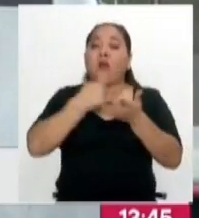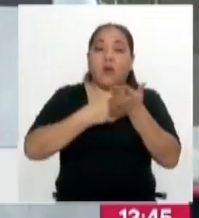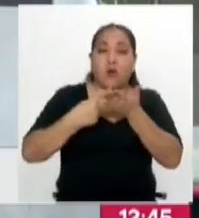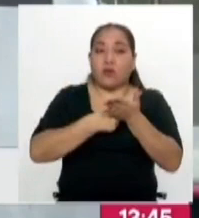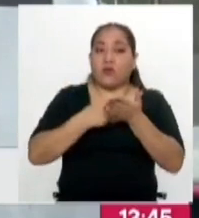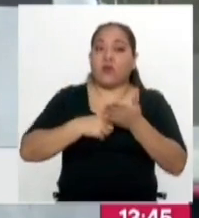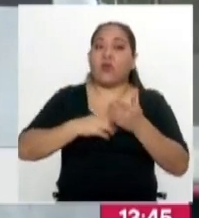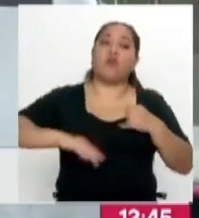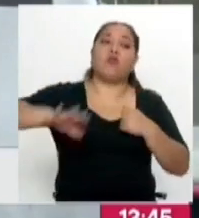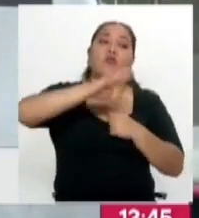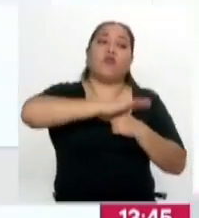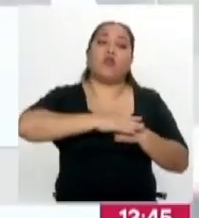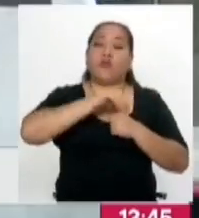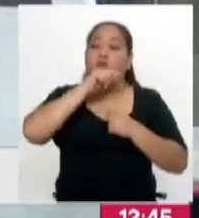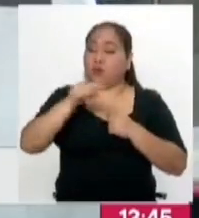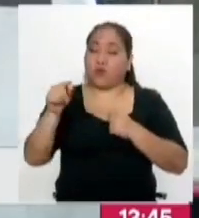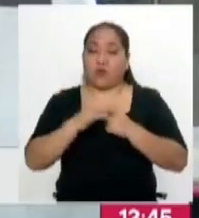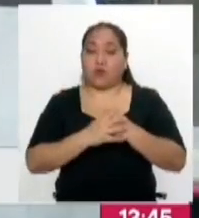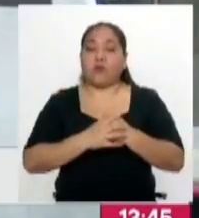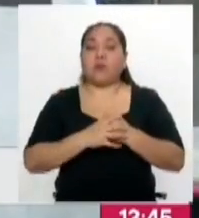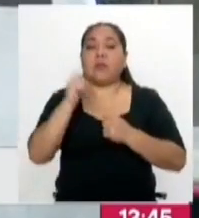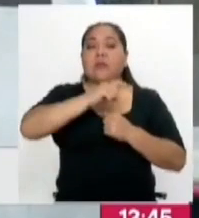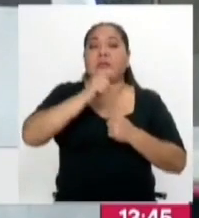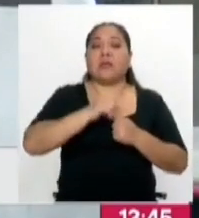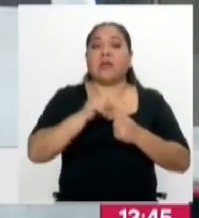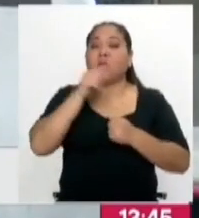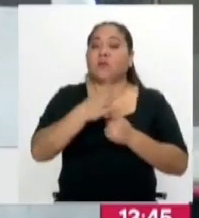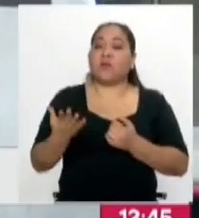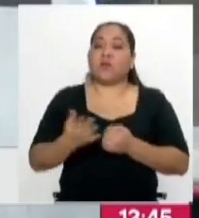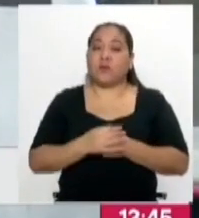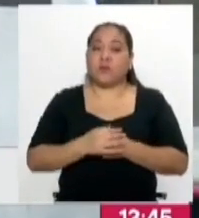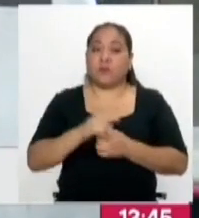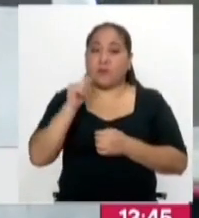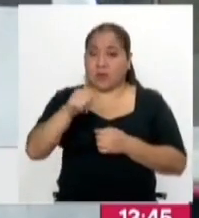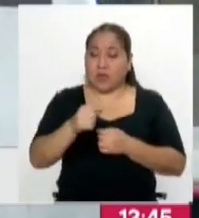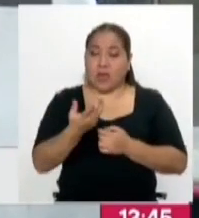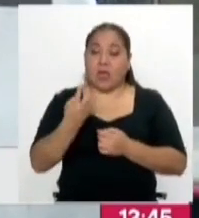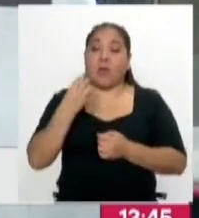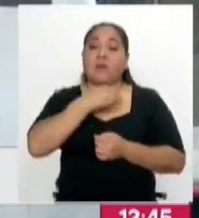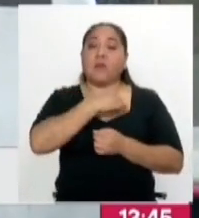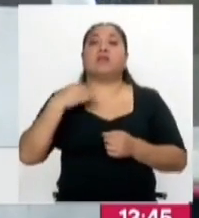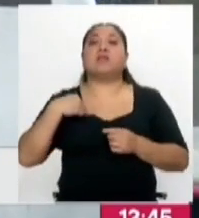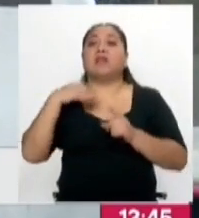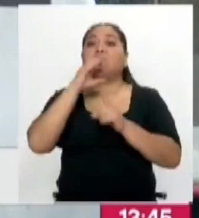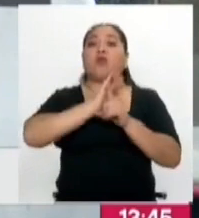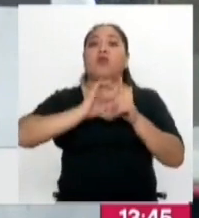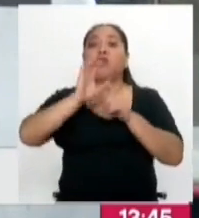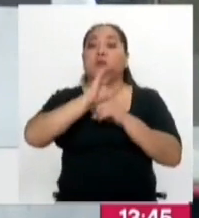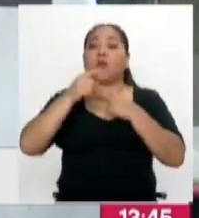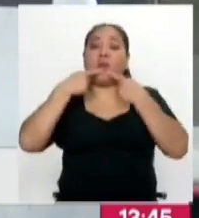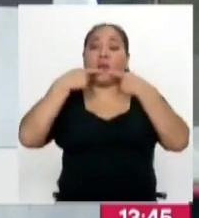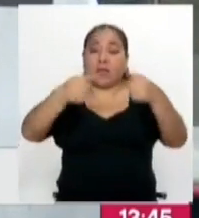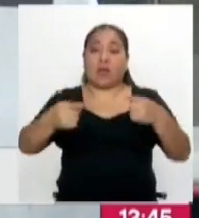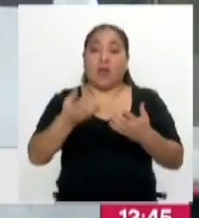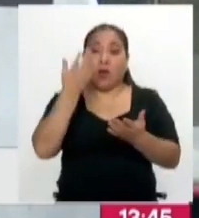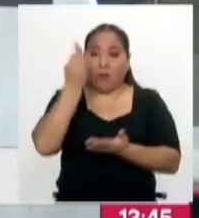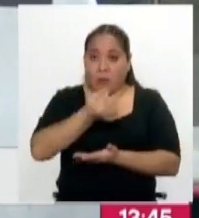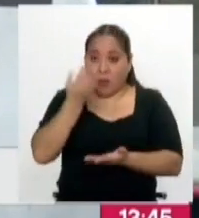todas las direcciones desconcentradas de cultura. Necesitamos que desde la cartera de cultura podamos enviar un mensaje